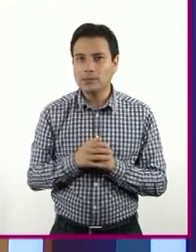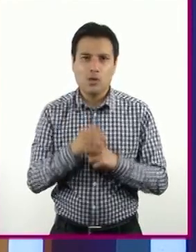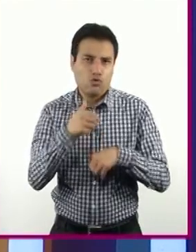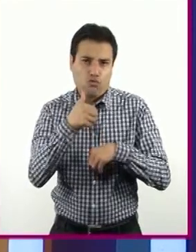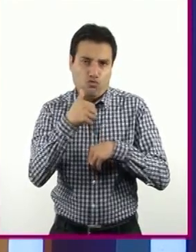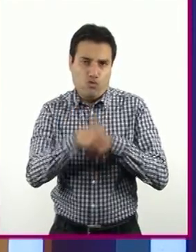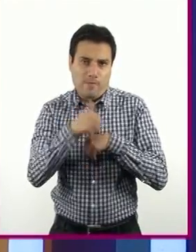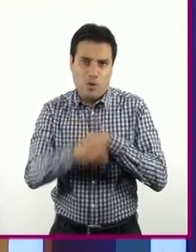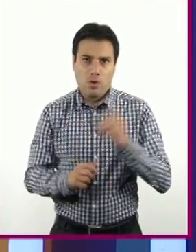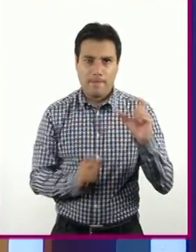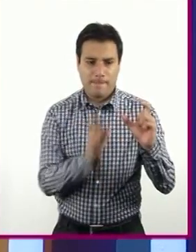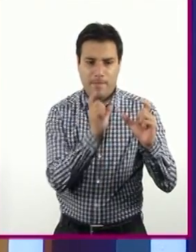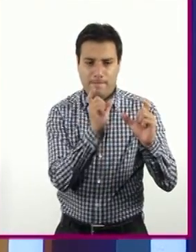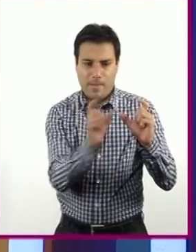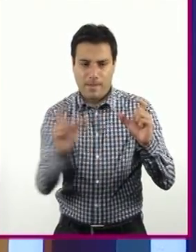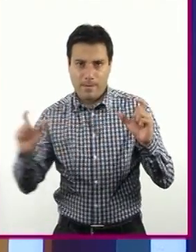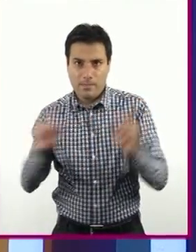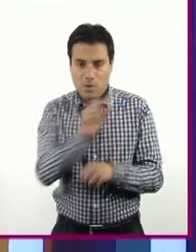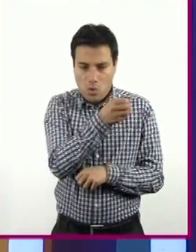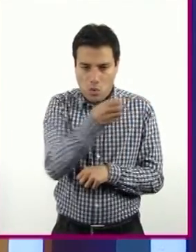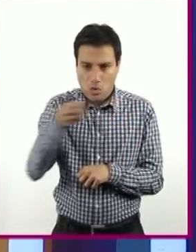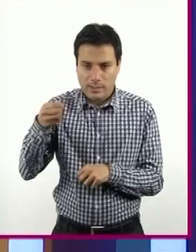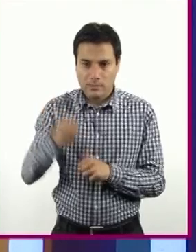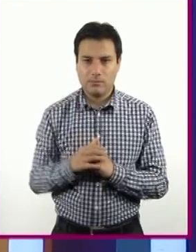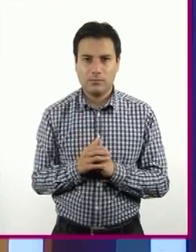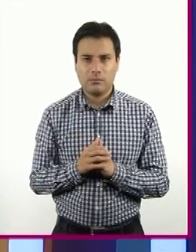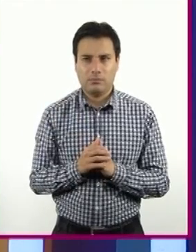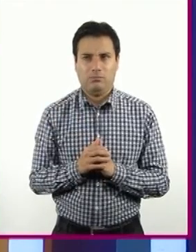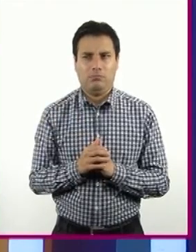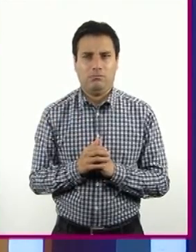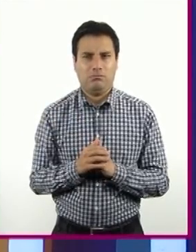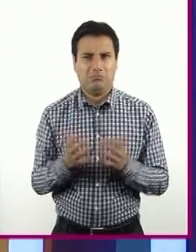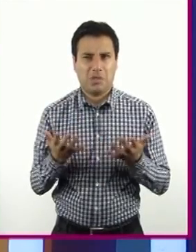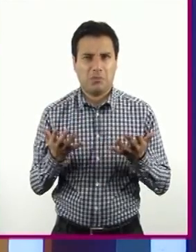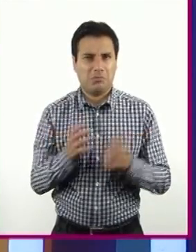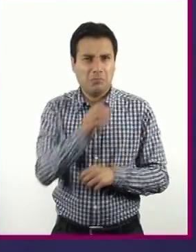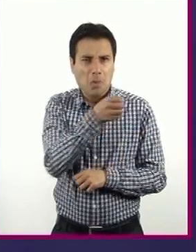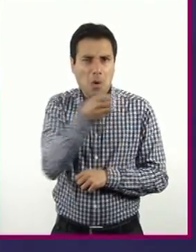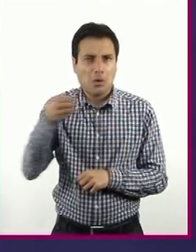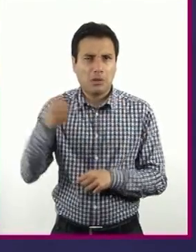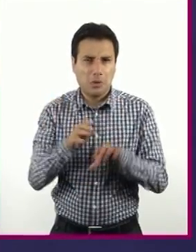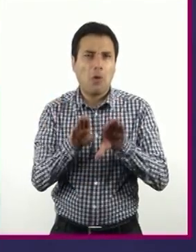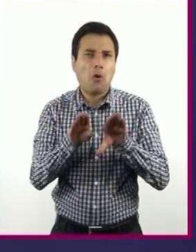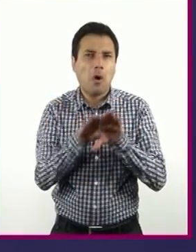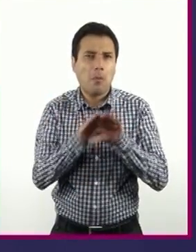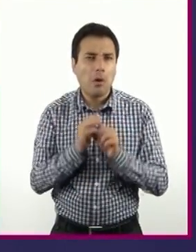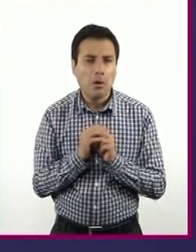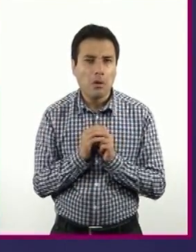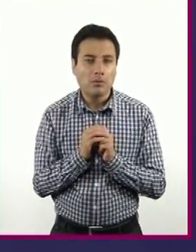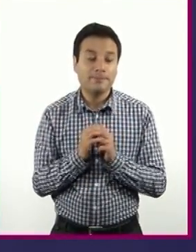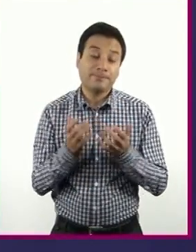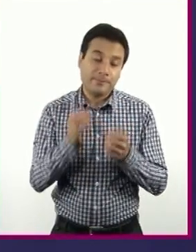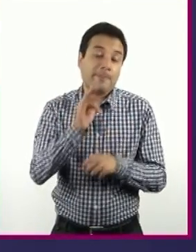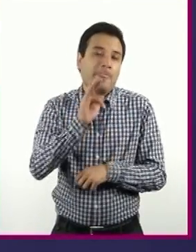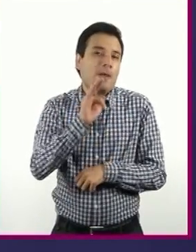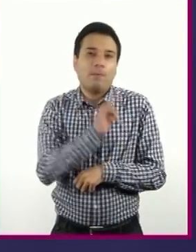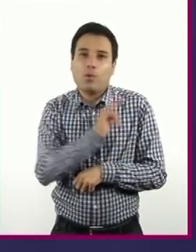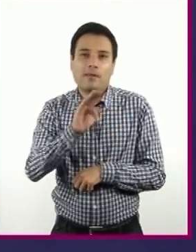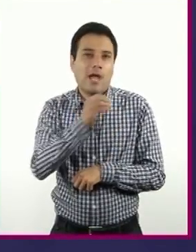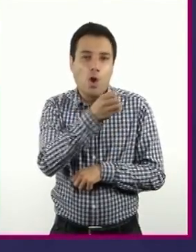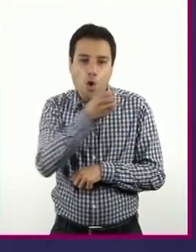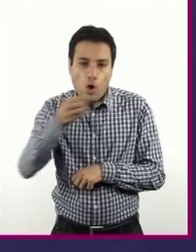manera ordenada, pero ¿de cuántas maneras puede ser este orden? Pueden estar ordenados de